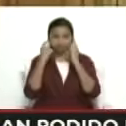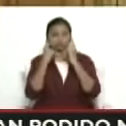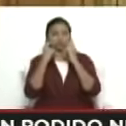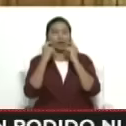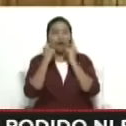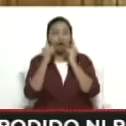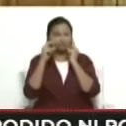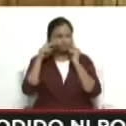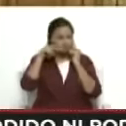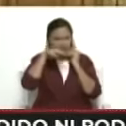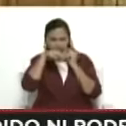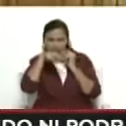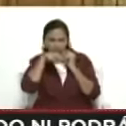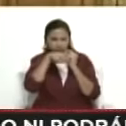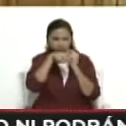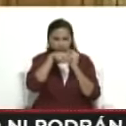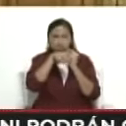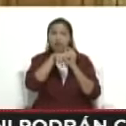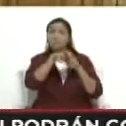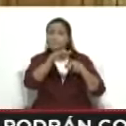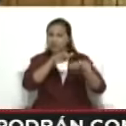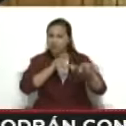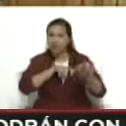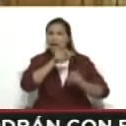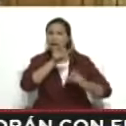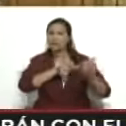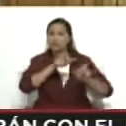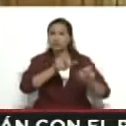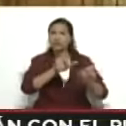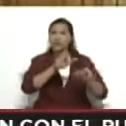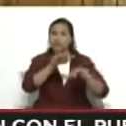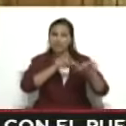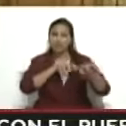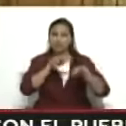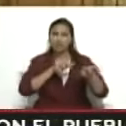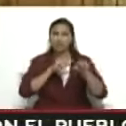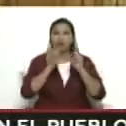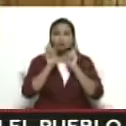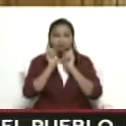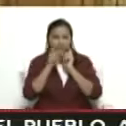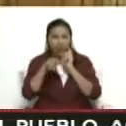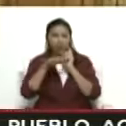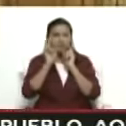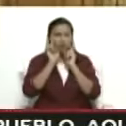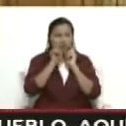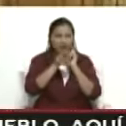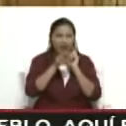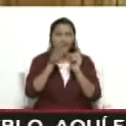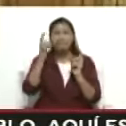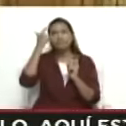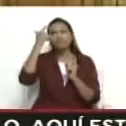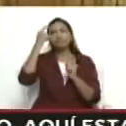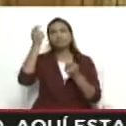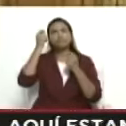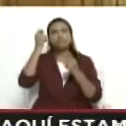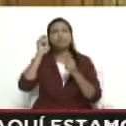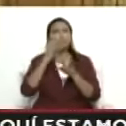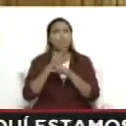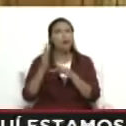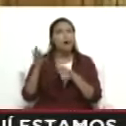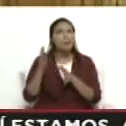de gente. En verdad, uno aprendió a sacar la cuenta más o menos cuánta gente había.